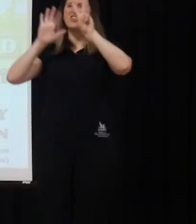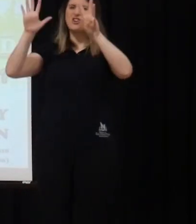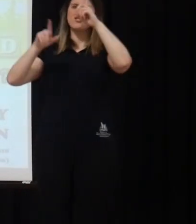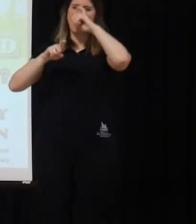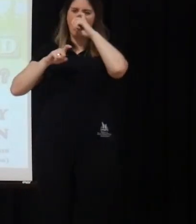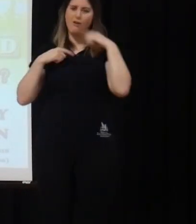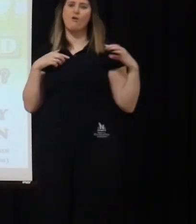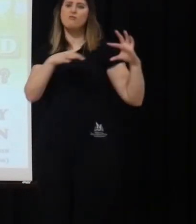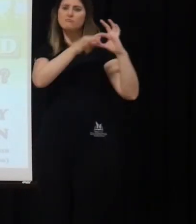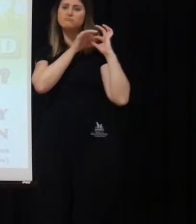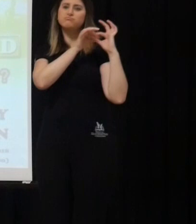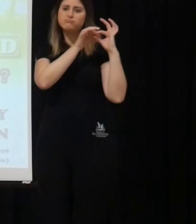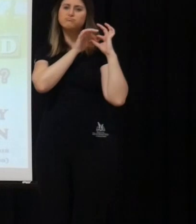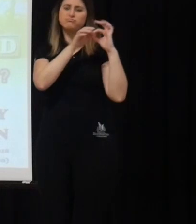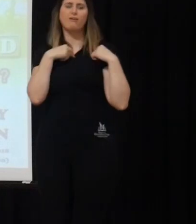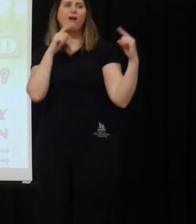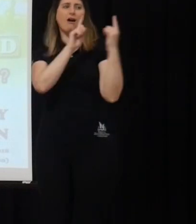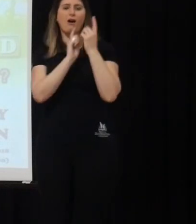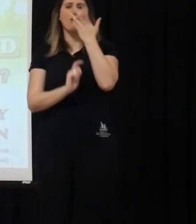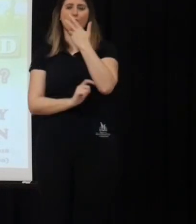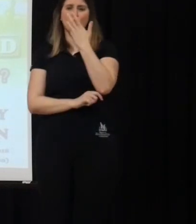y pico que nos conocemos.